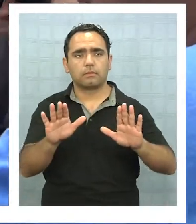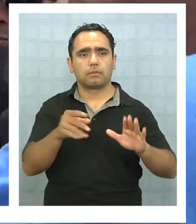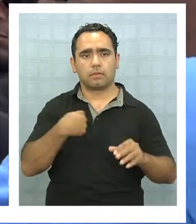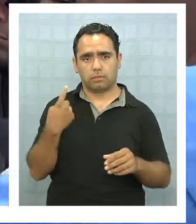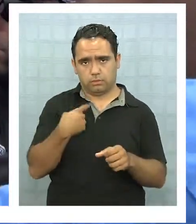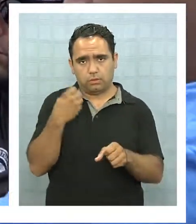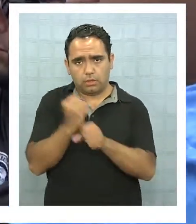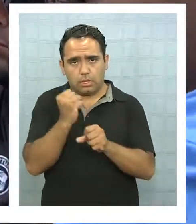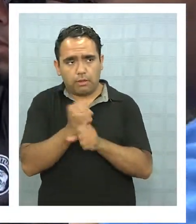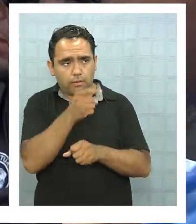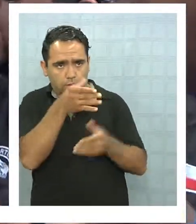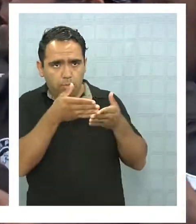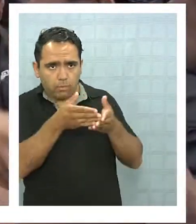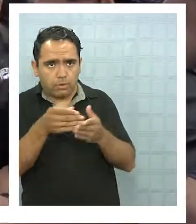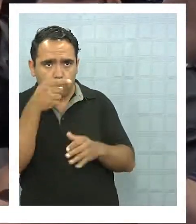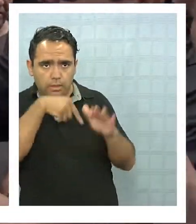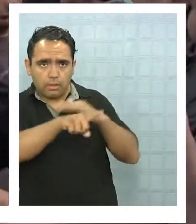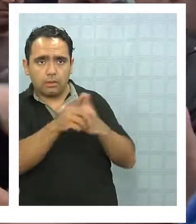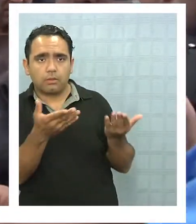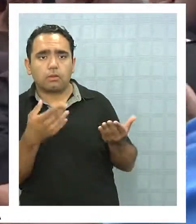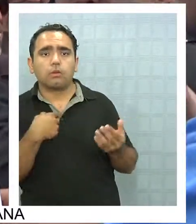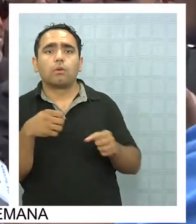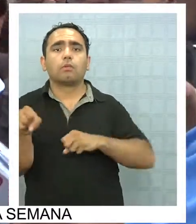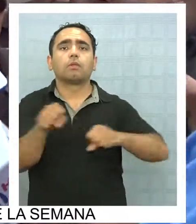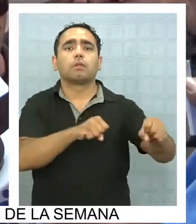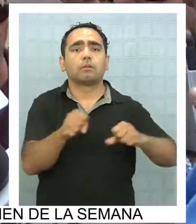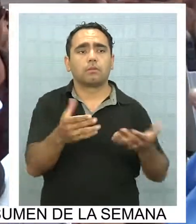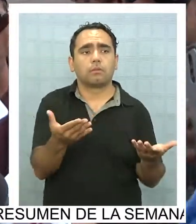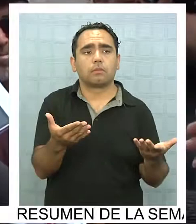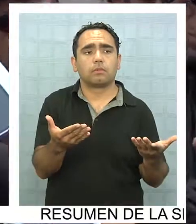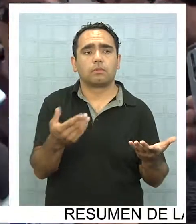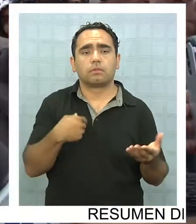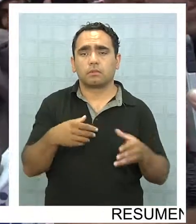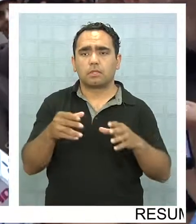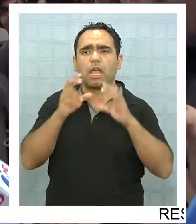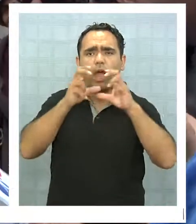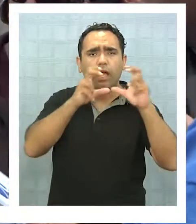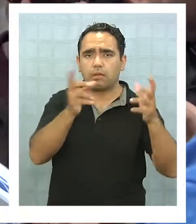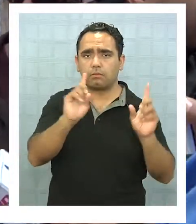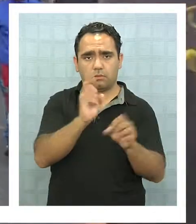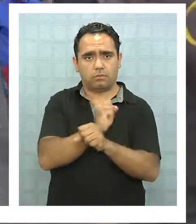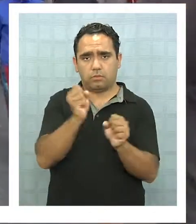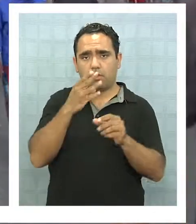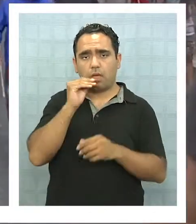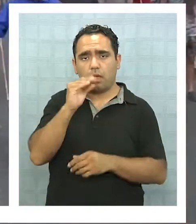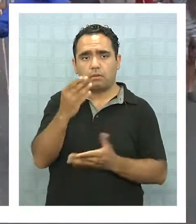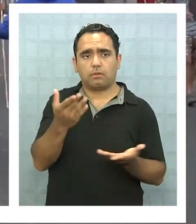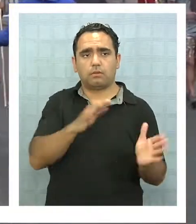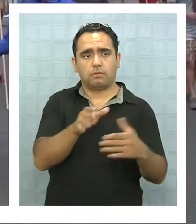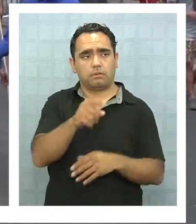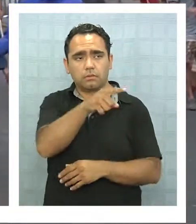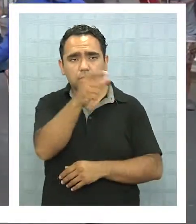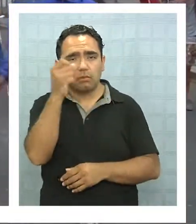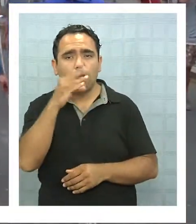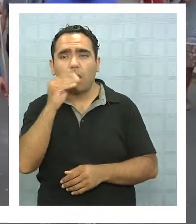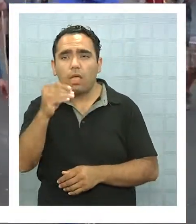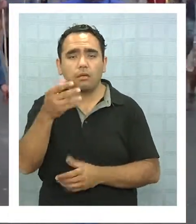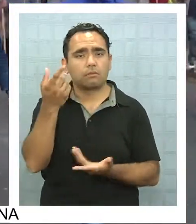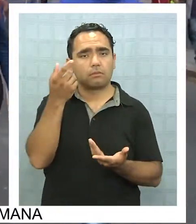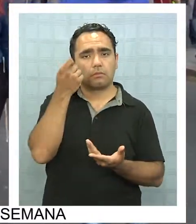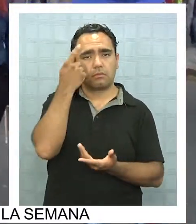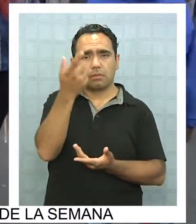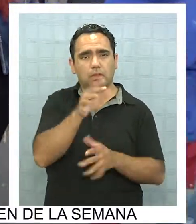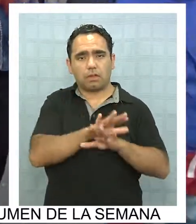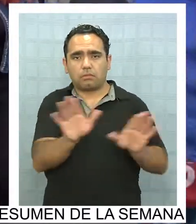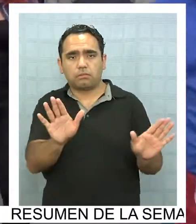Nosotros trabajamos en el puerto dentro, cuando fue el terremoto. Si gritan no voy a poder hablar. usted nos quiere hacer entender algo que no vamos a entender y